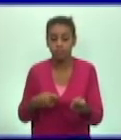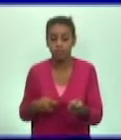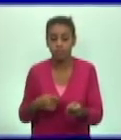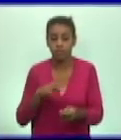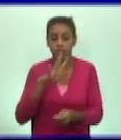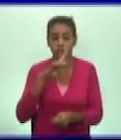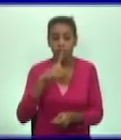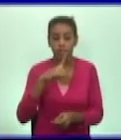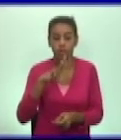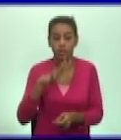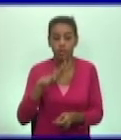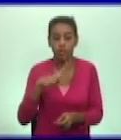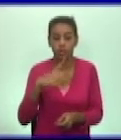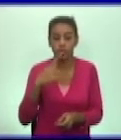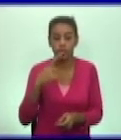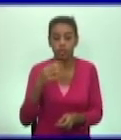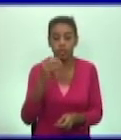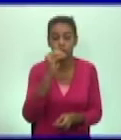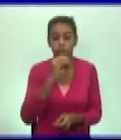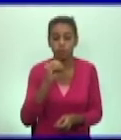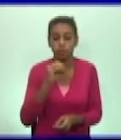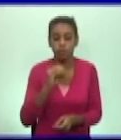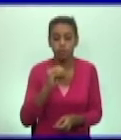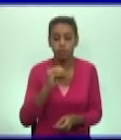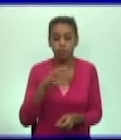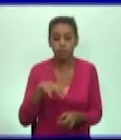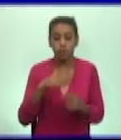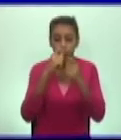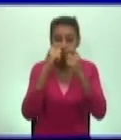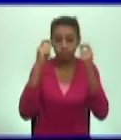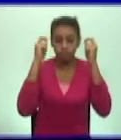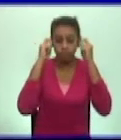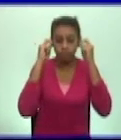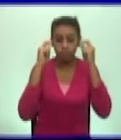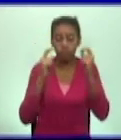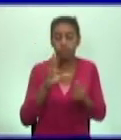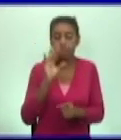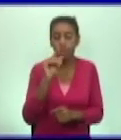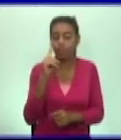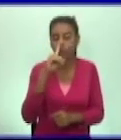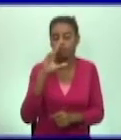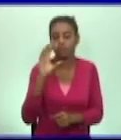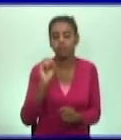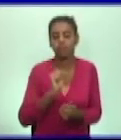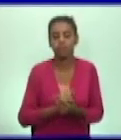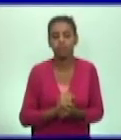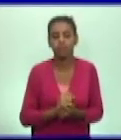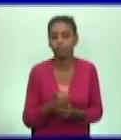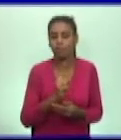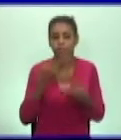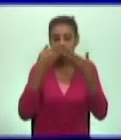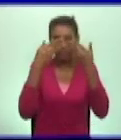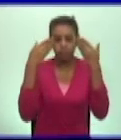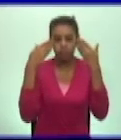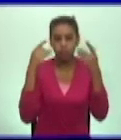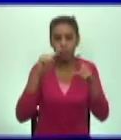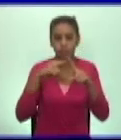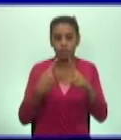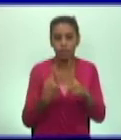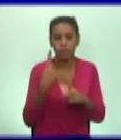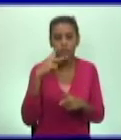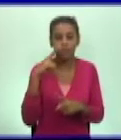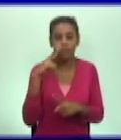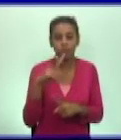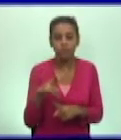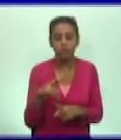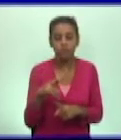cuando le iban a vendar los ojos con tremendo coraje, fíjense ustedes, dijo que no le taparan los ojos porque quería ver por última vez